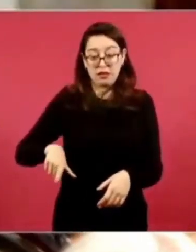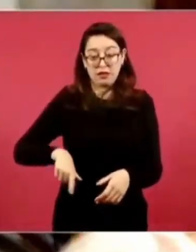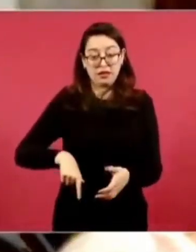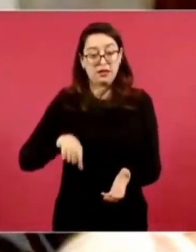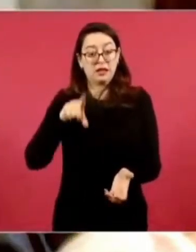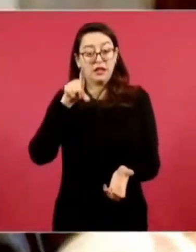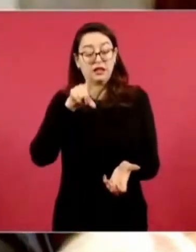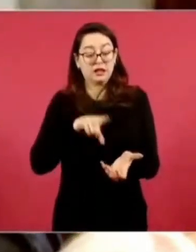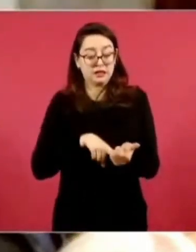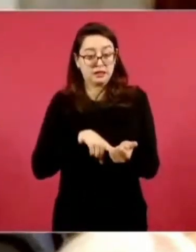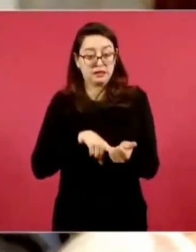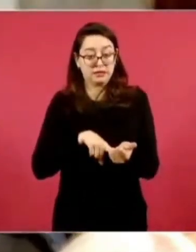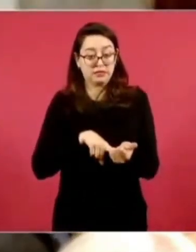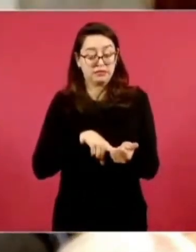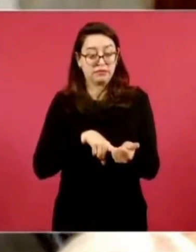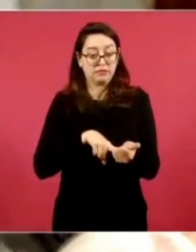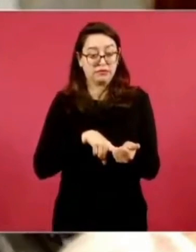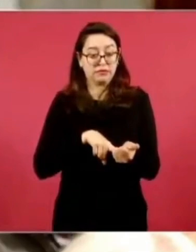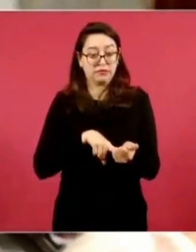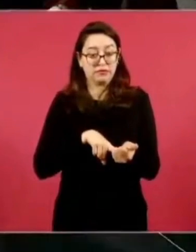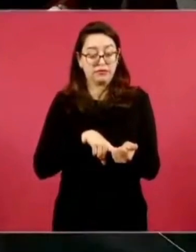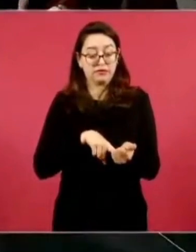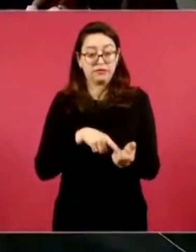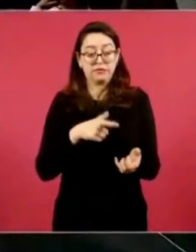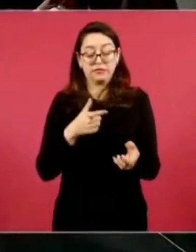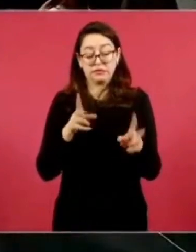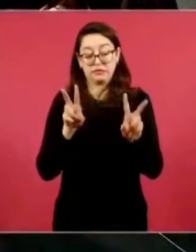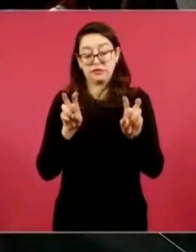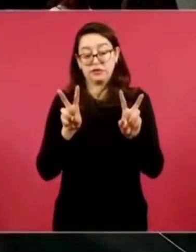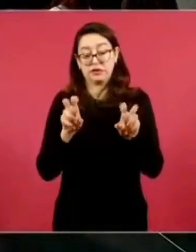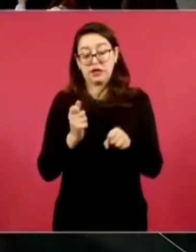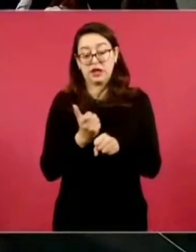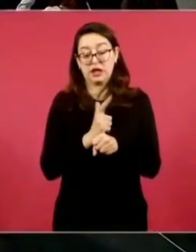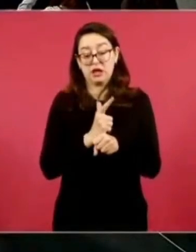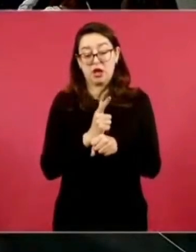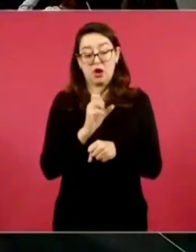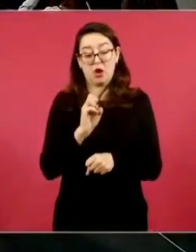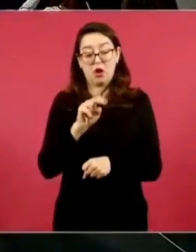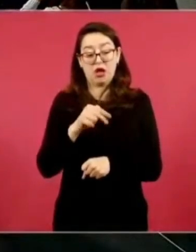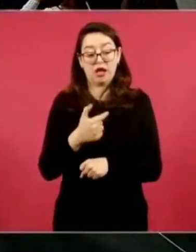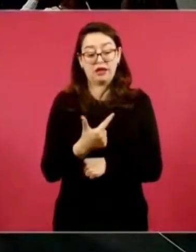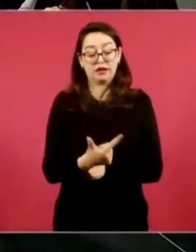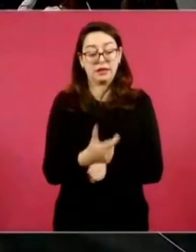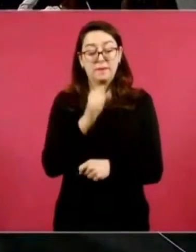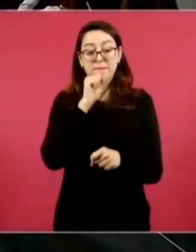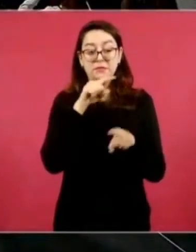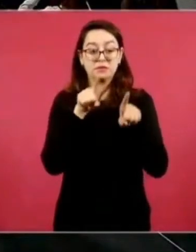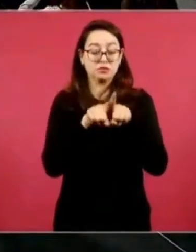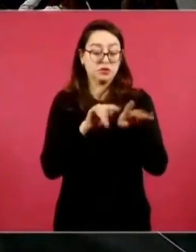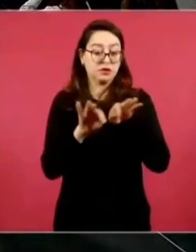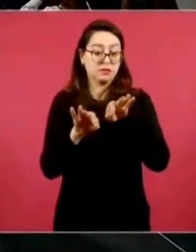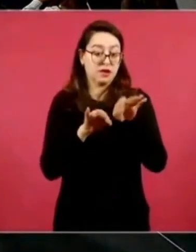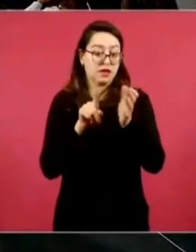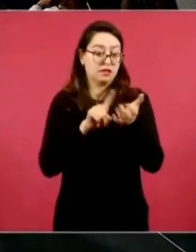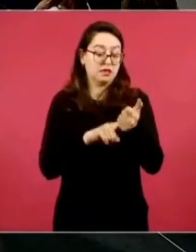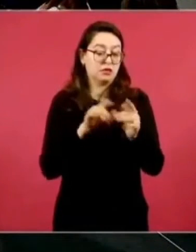adentro incluía a un licenciado que es de una ONG, pero también está en derechos humanos,